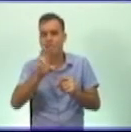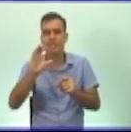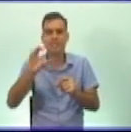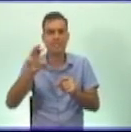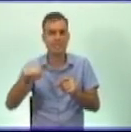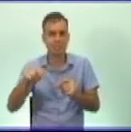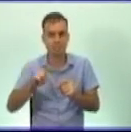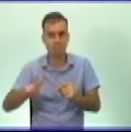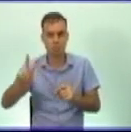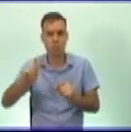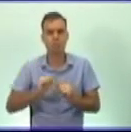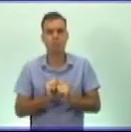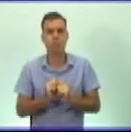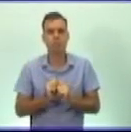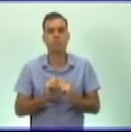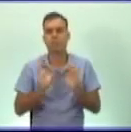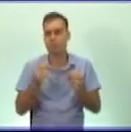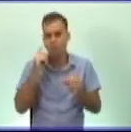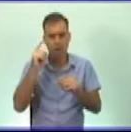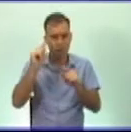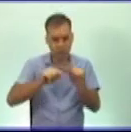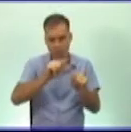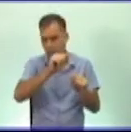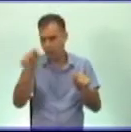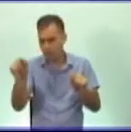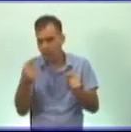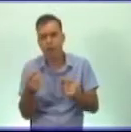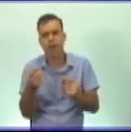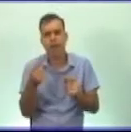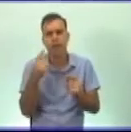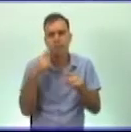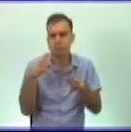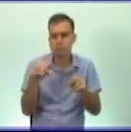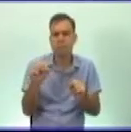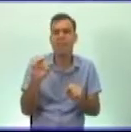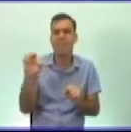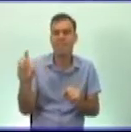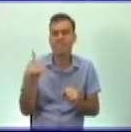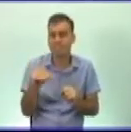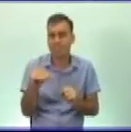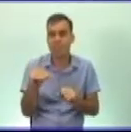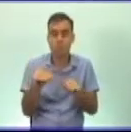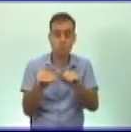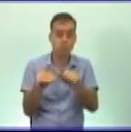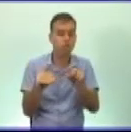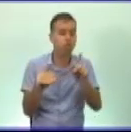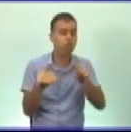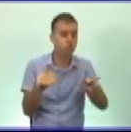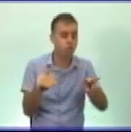al cuadrado, extraemos raíz cuadrada, y obtenemos que ED es igual a 12 centímetros.